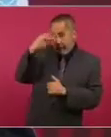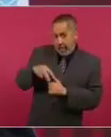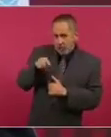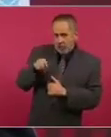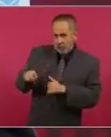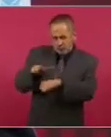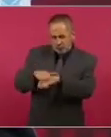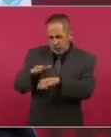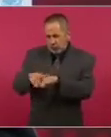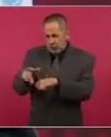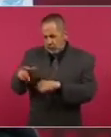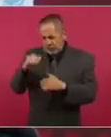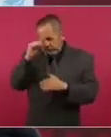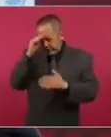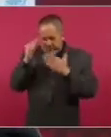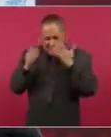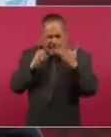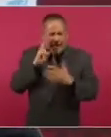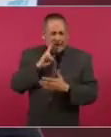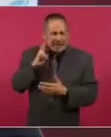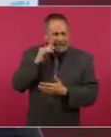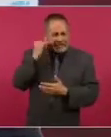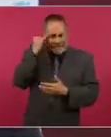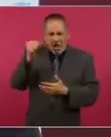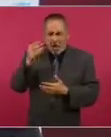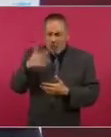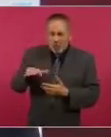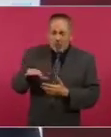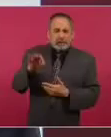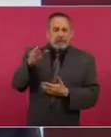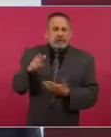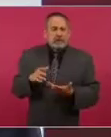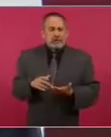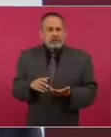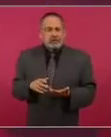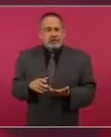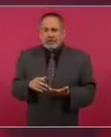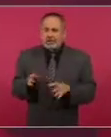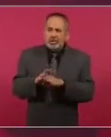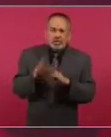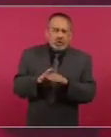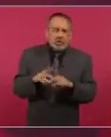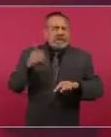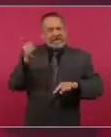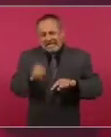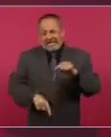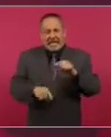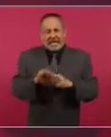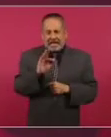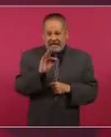que analicen la posibilidad de que podamos sustituir el fentanil